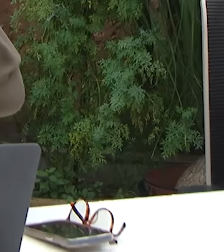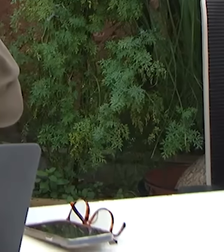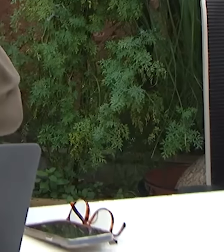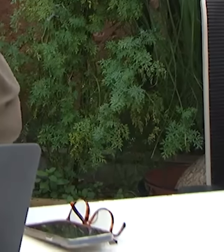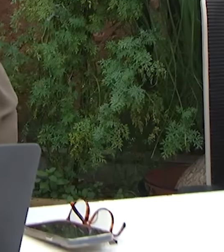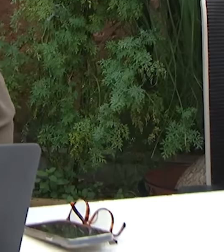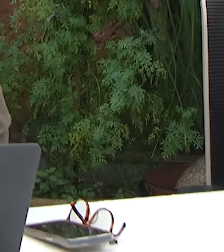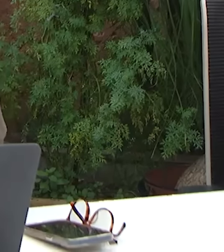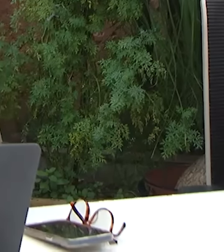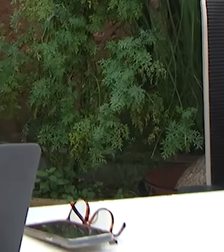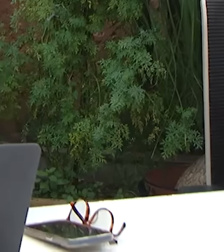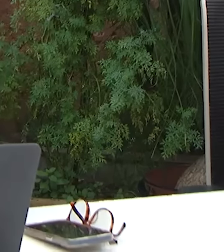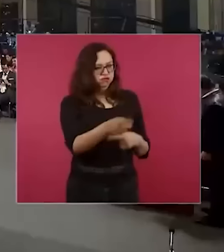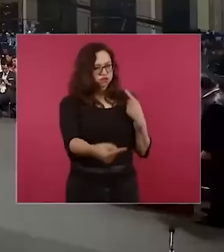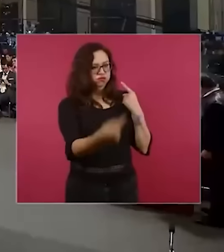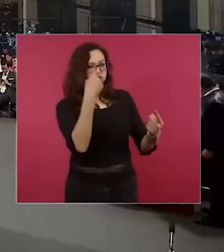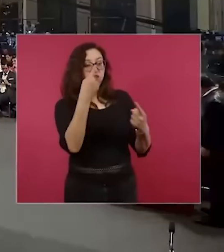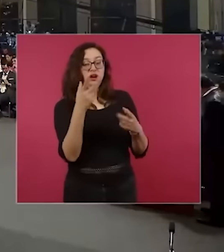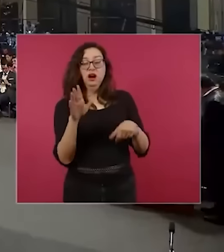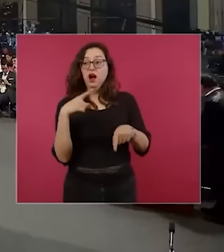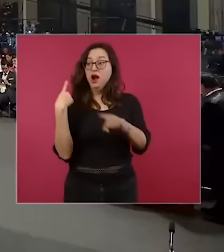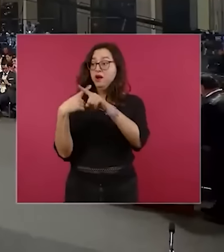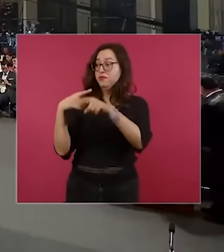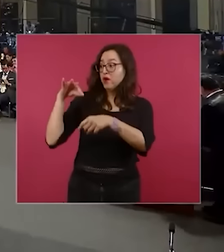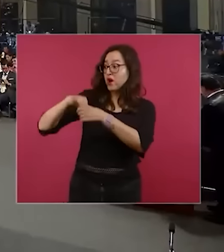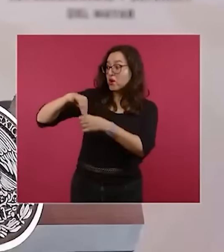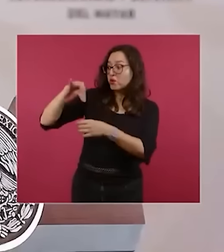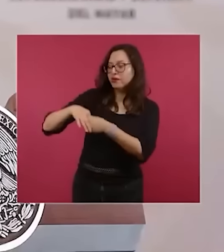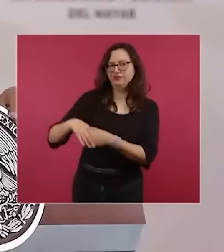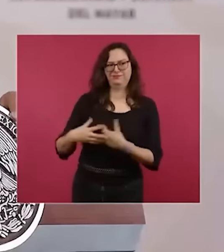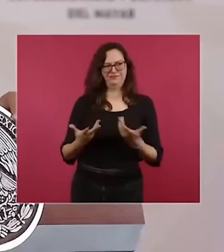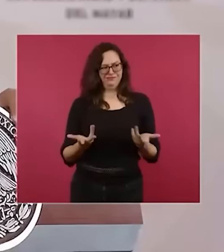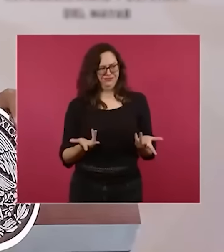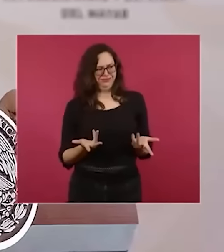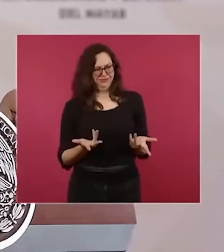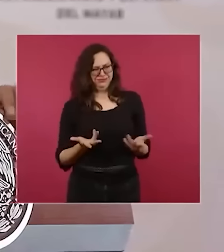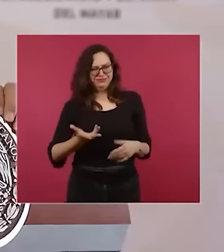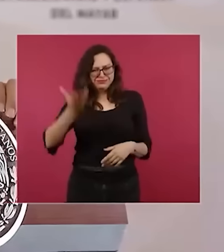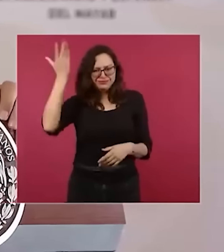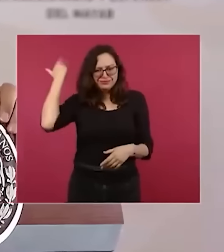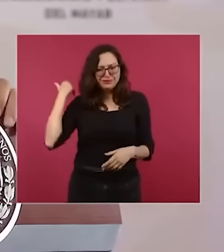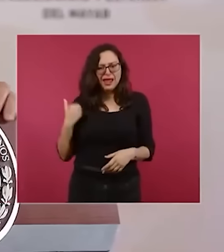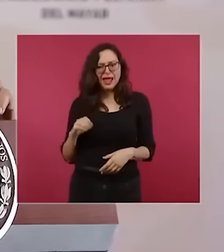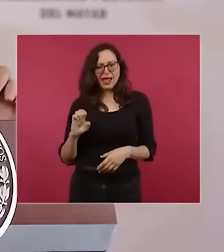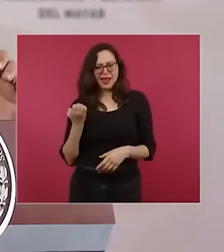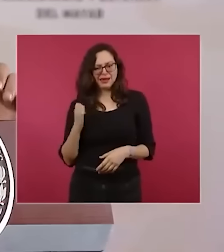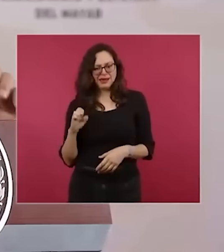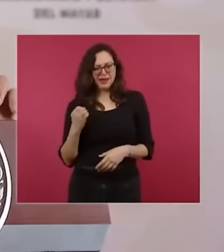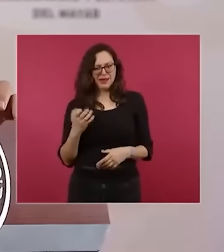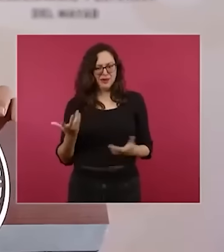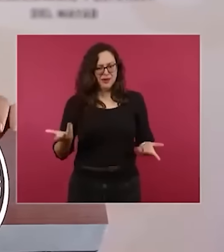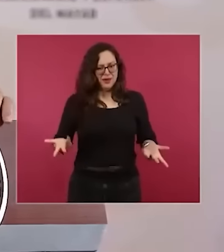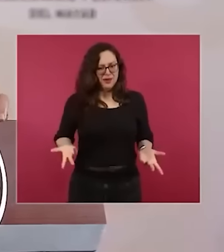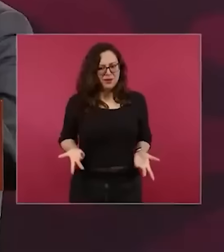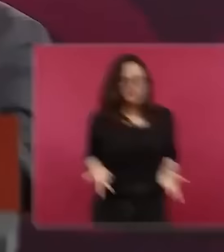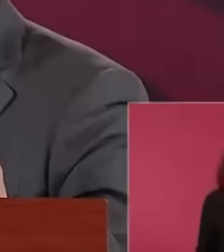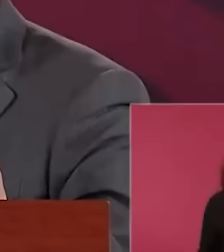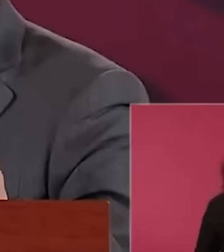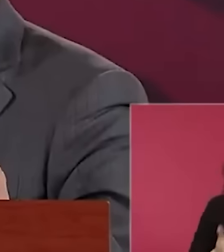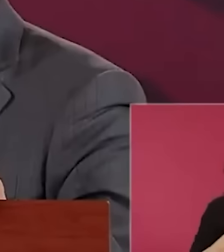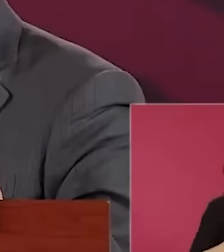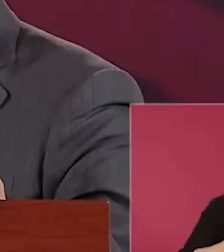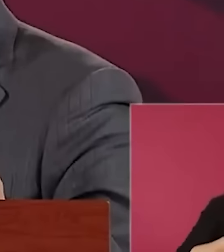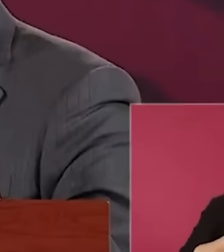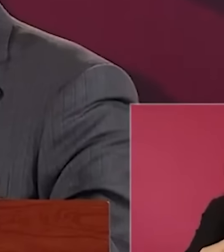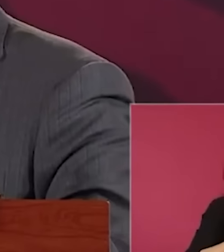por favor han querido distorsionar no algo